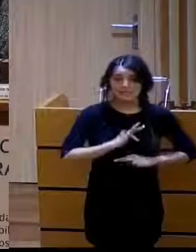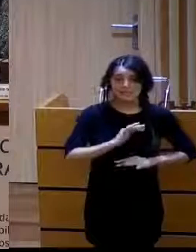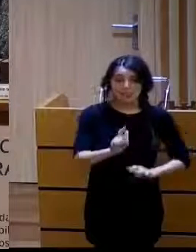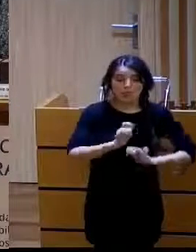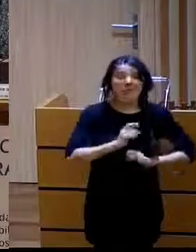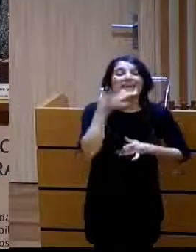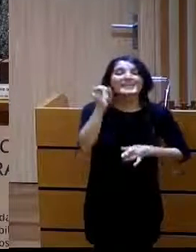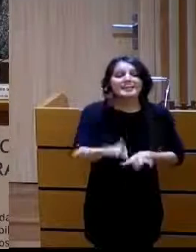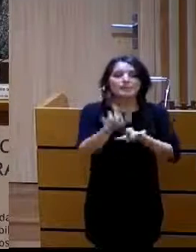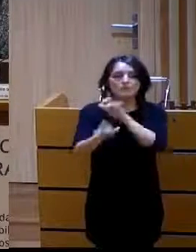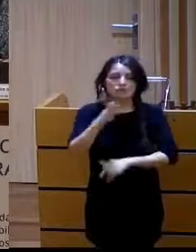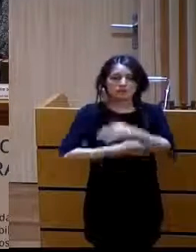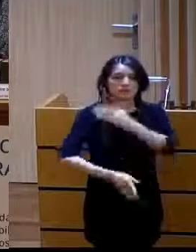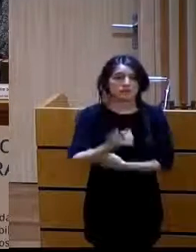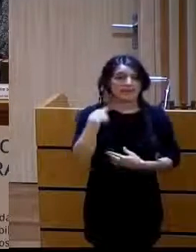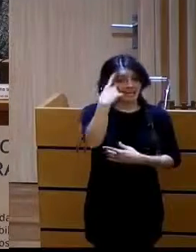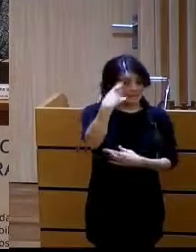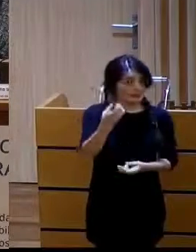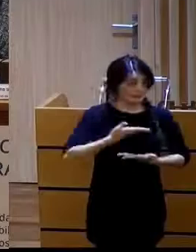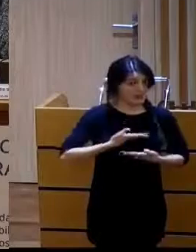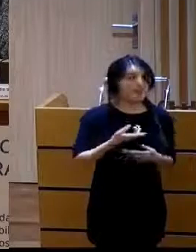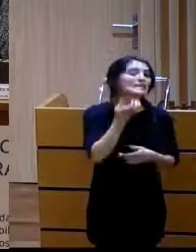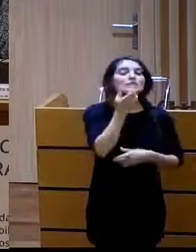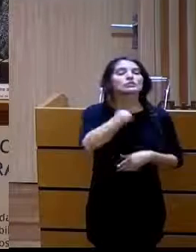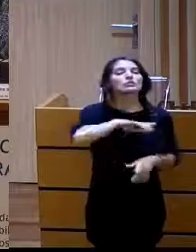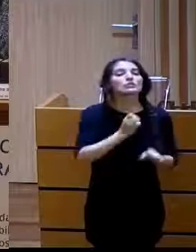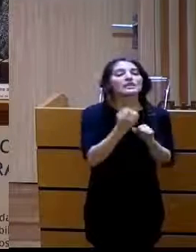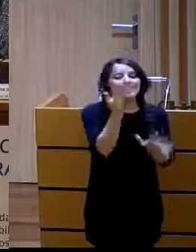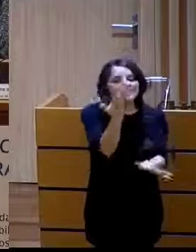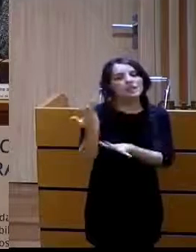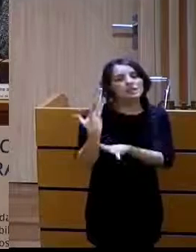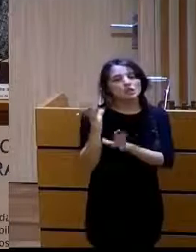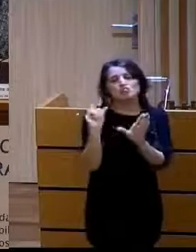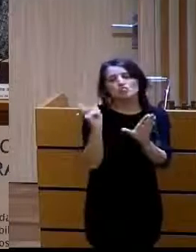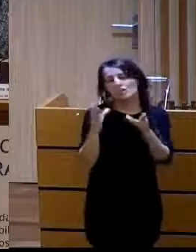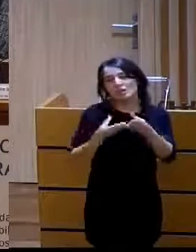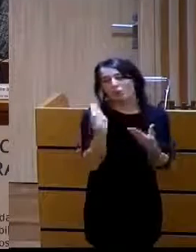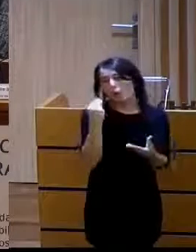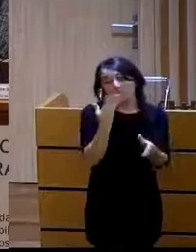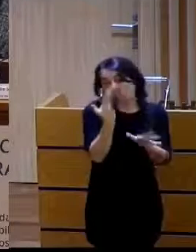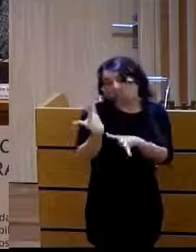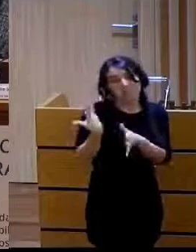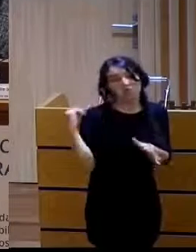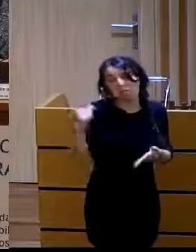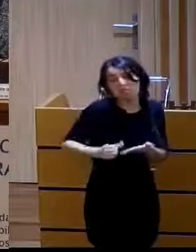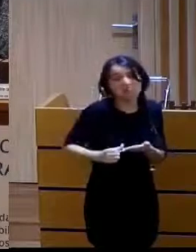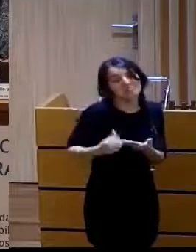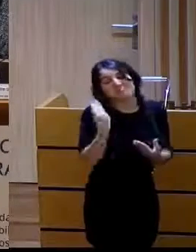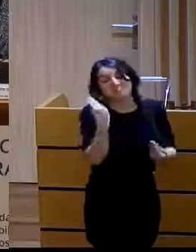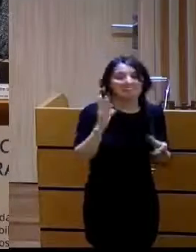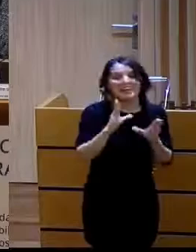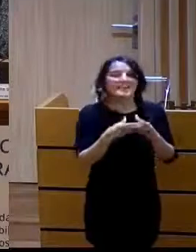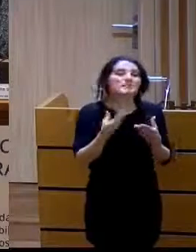que llevamos 10 años, un equipo joven, hace 10 años, ahora no tan joven, por el que ha pasado mucha gente